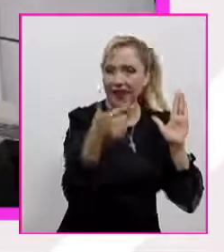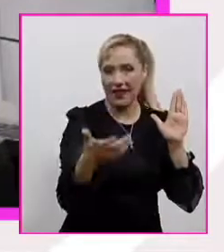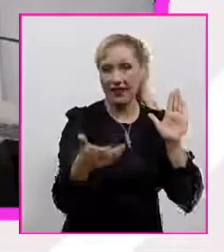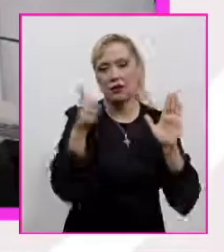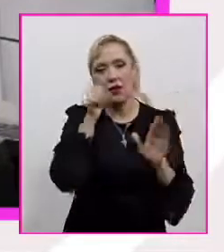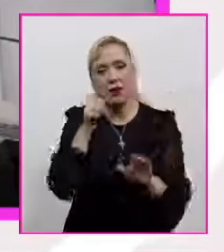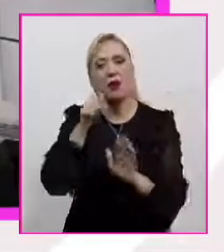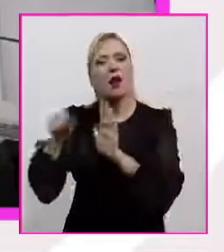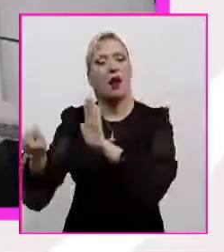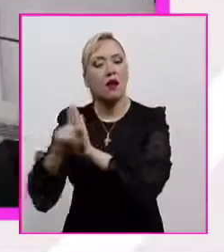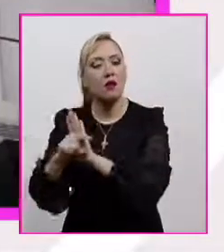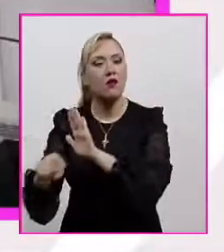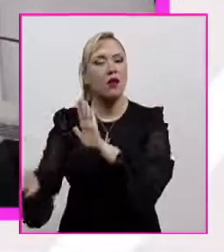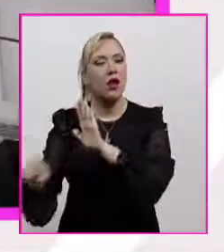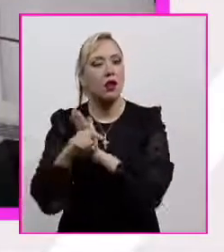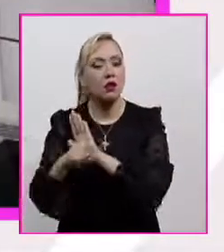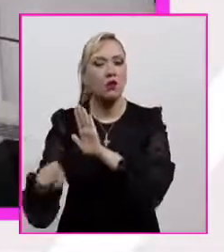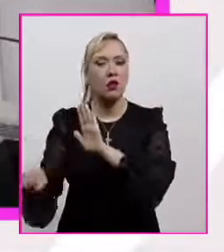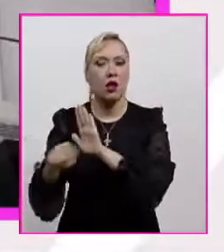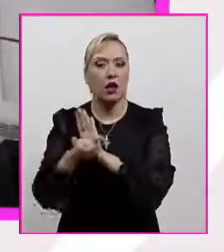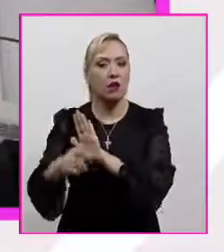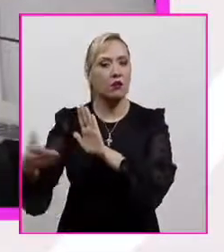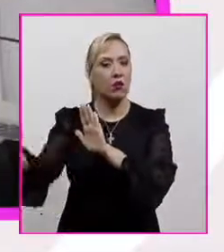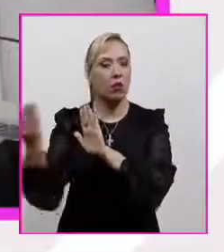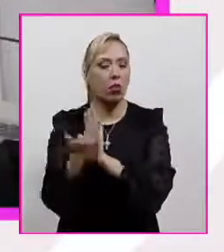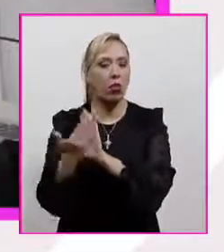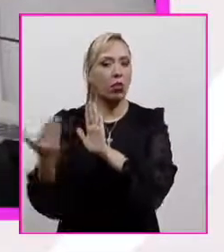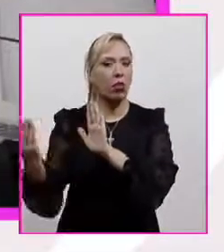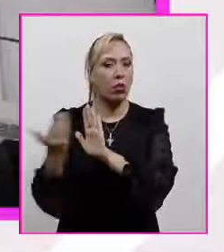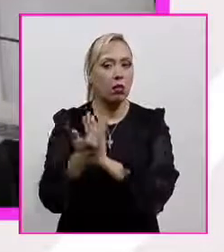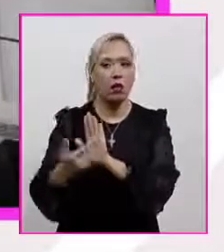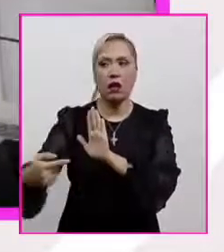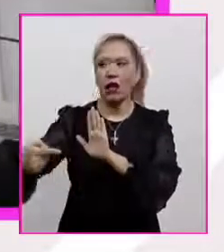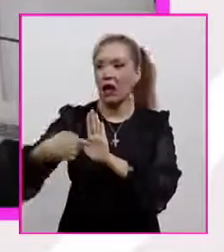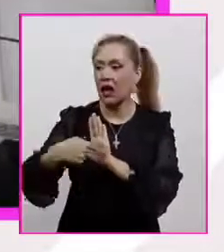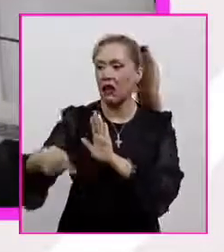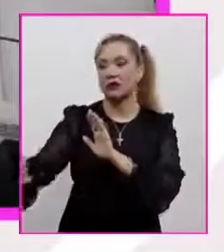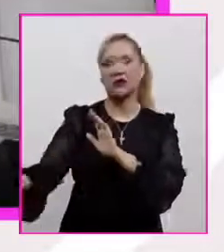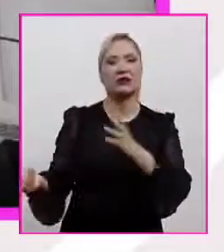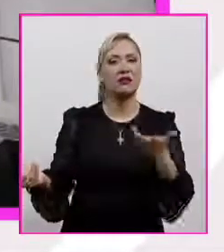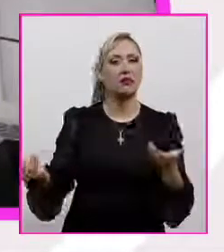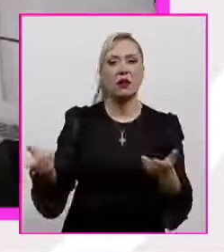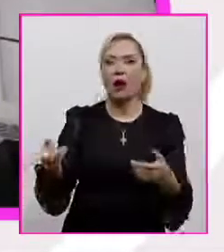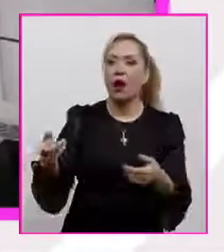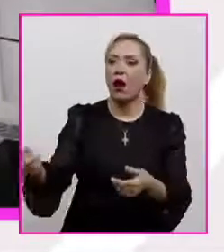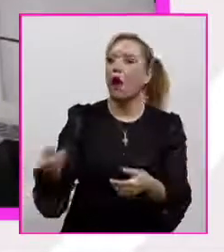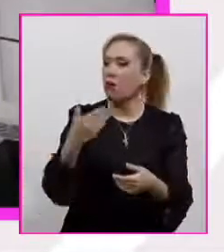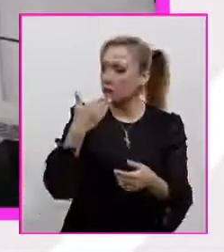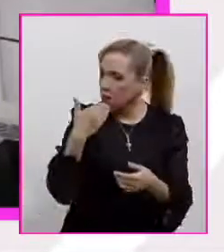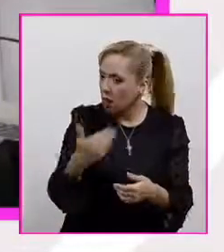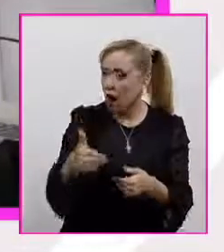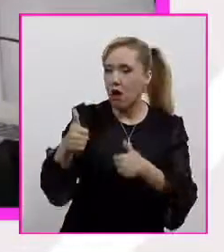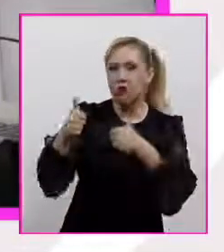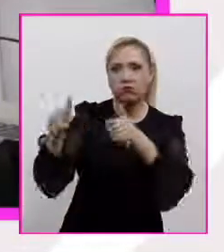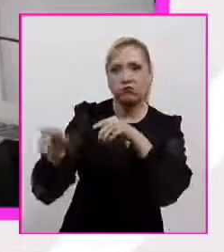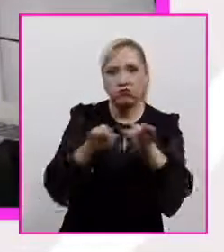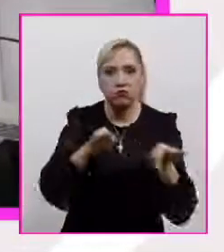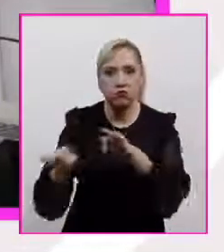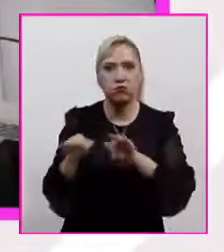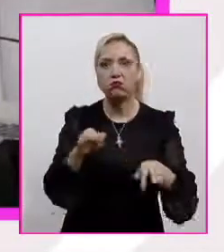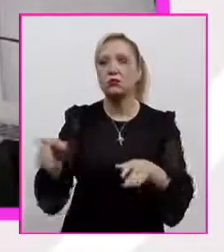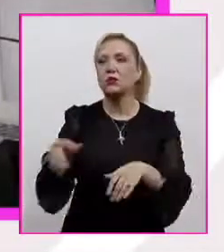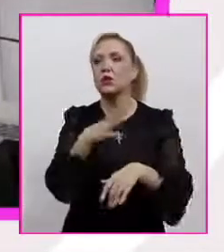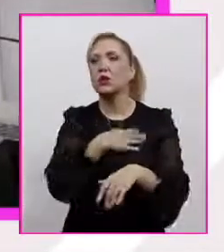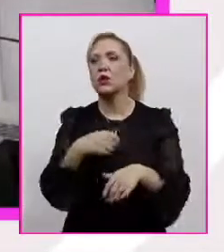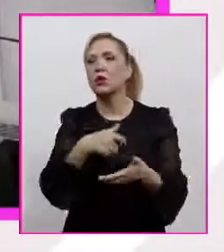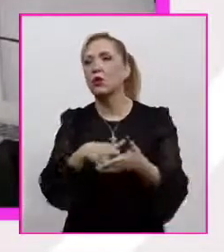hemos enfocado en la parte de están sumando, están aportando, llevan a sus hijas y hijos a las escuelas, están